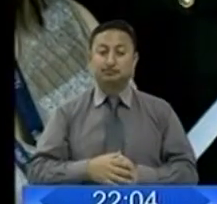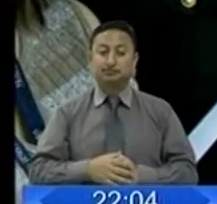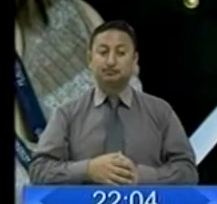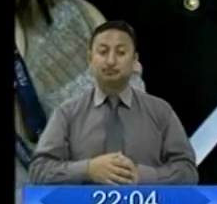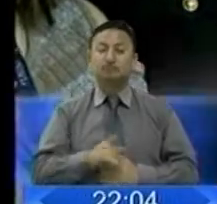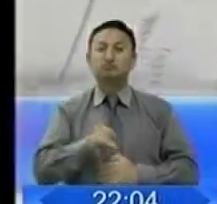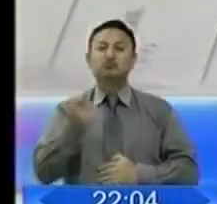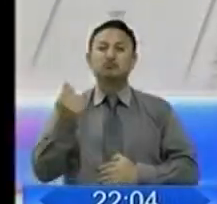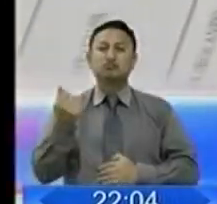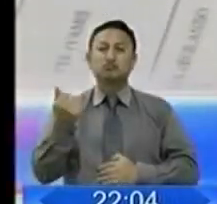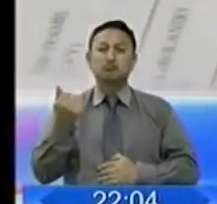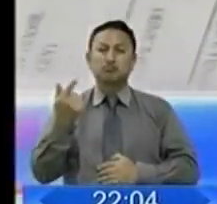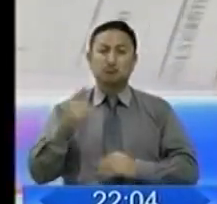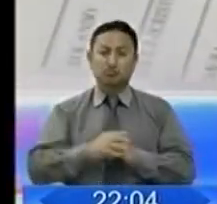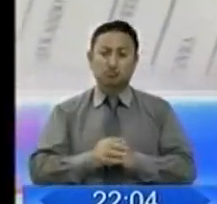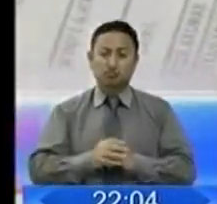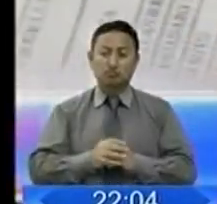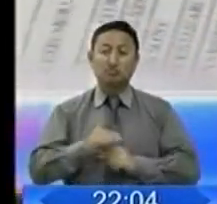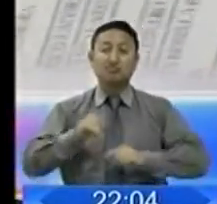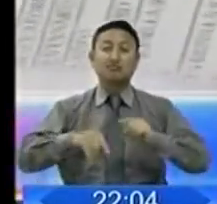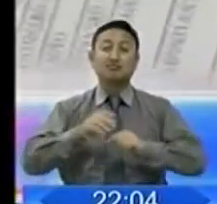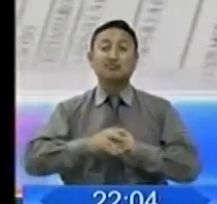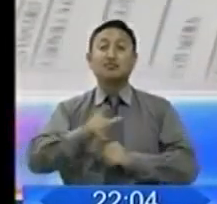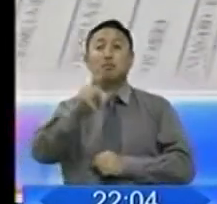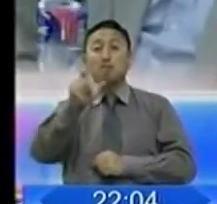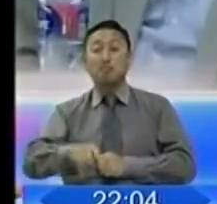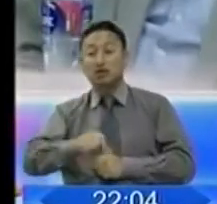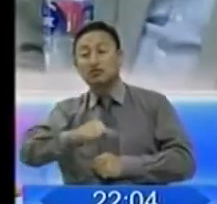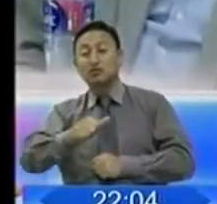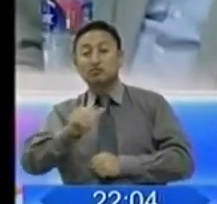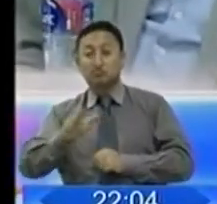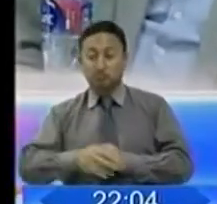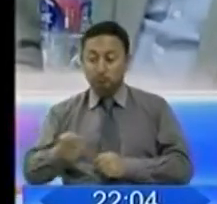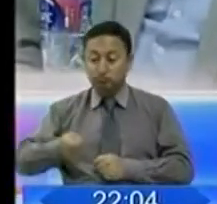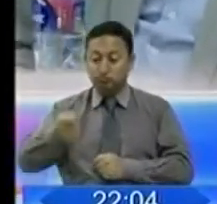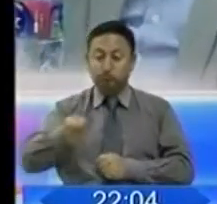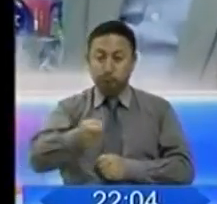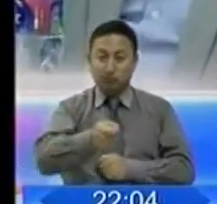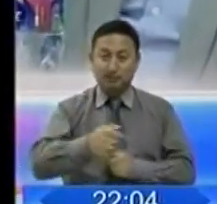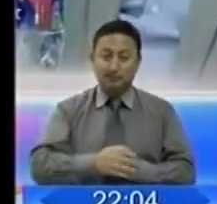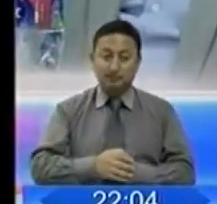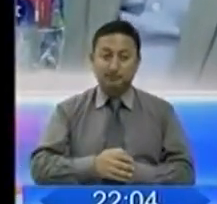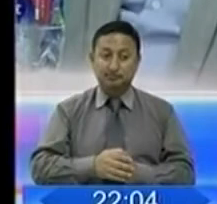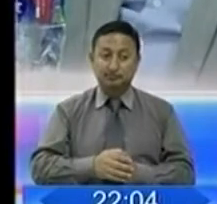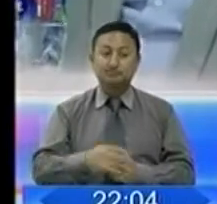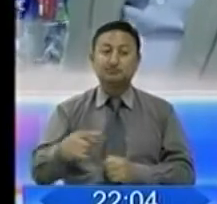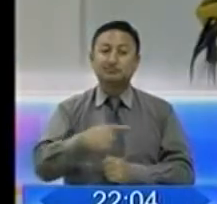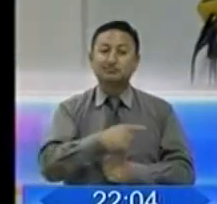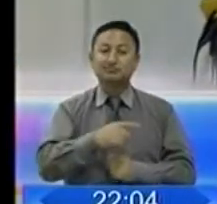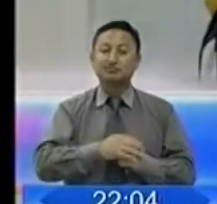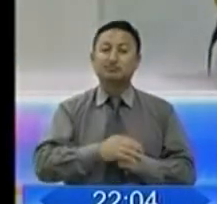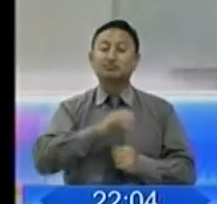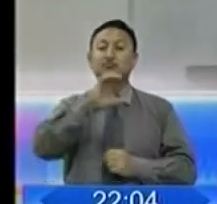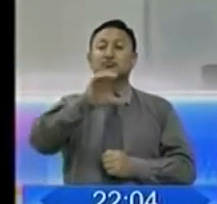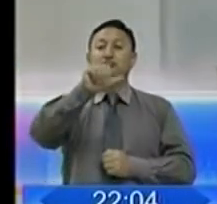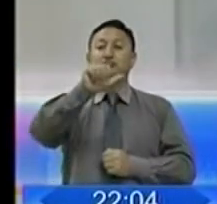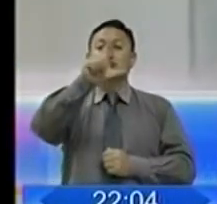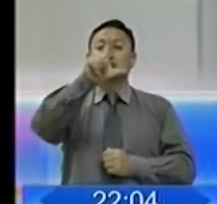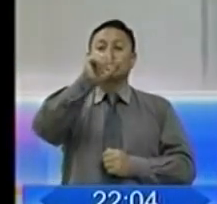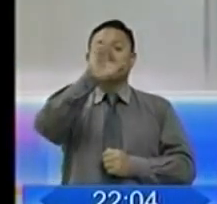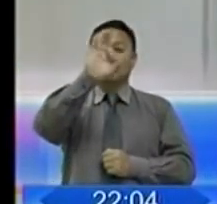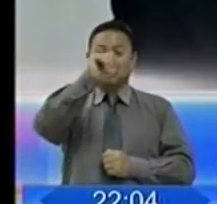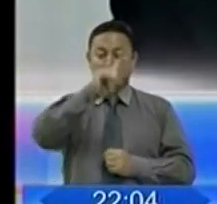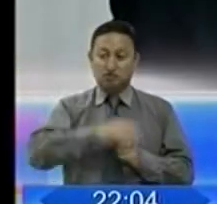eran entregados a través de emisarios o funcionarios, lo que fue cuestionado por Calixto Vallejo, defensor de Viviana